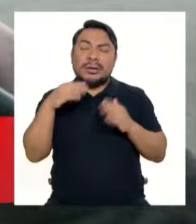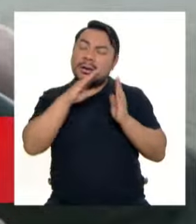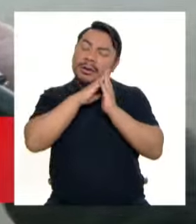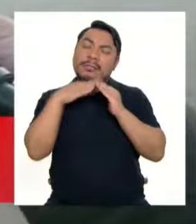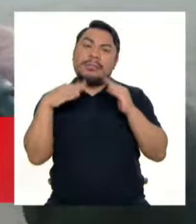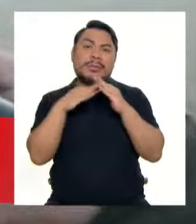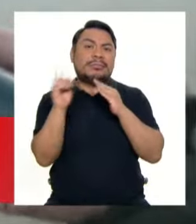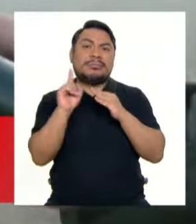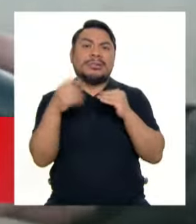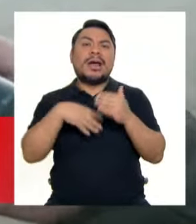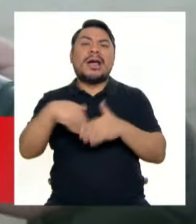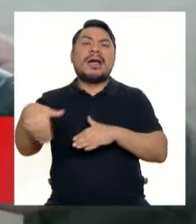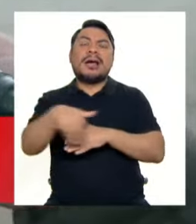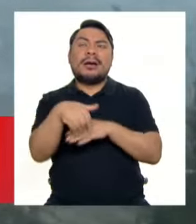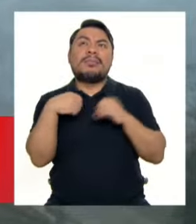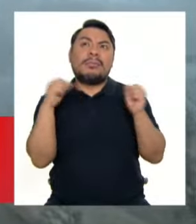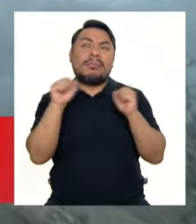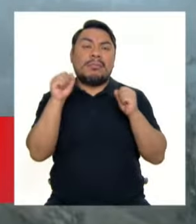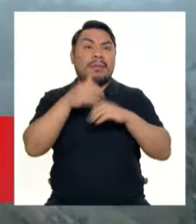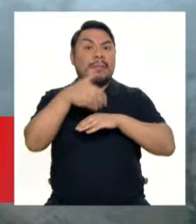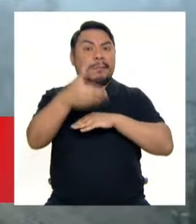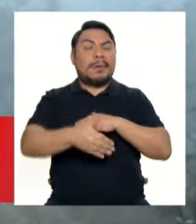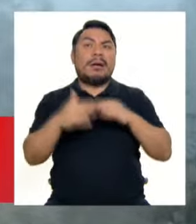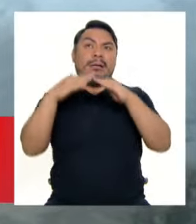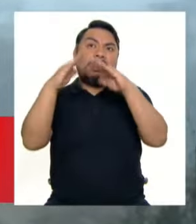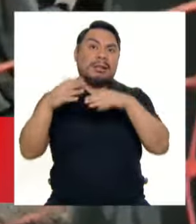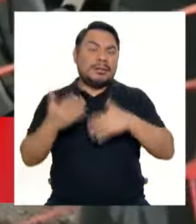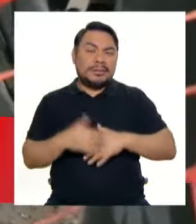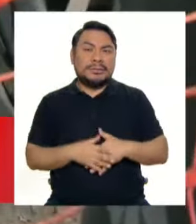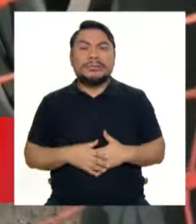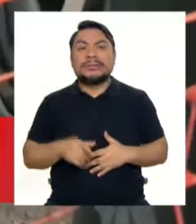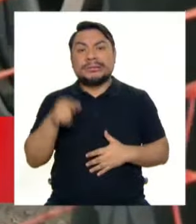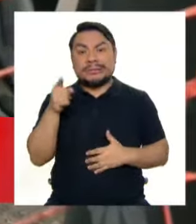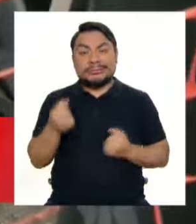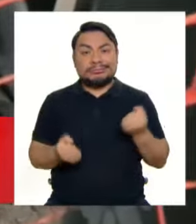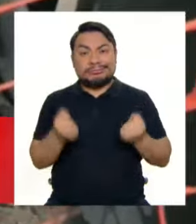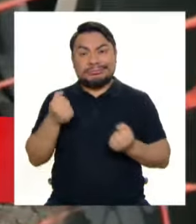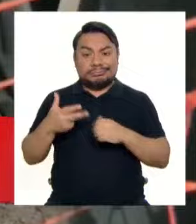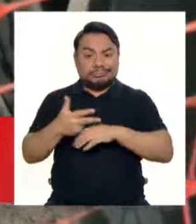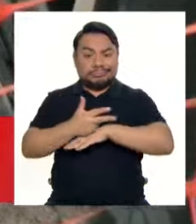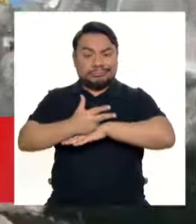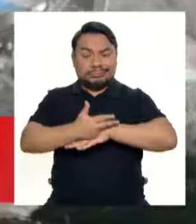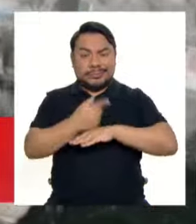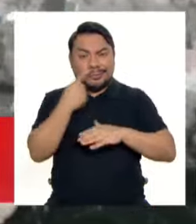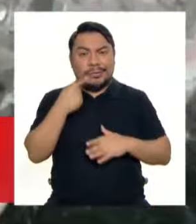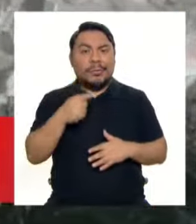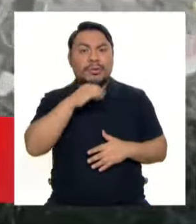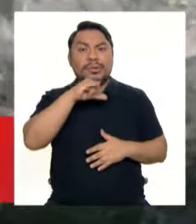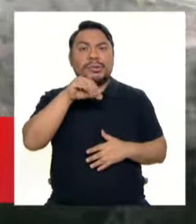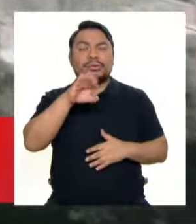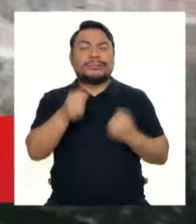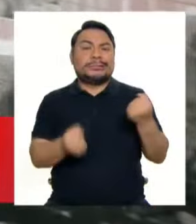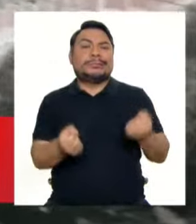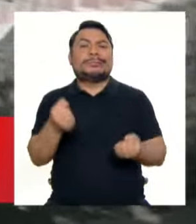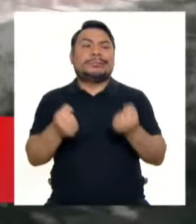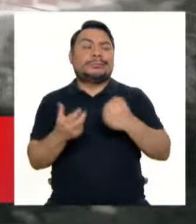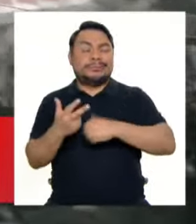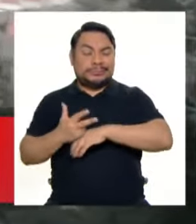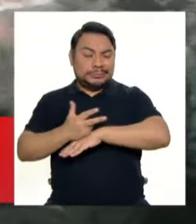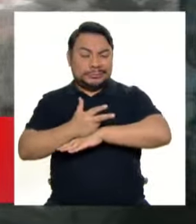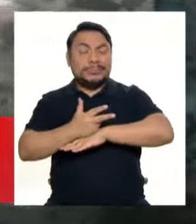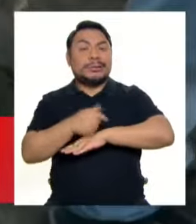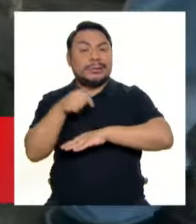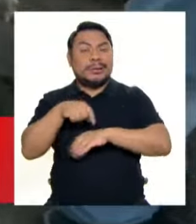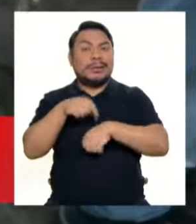mi casa hemos D en la calle no hay a donde irme los vecinos contaron que este volquete conducido por José Raúl sonco Quintanilla